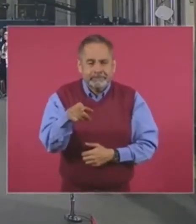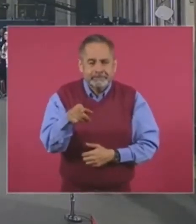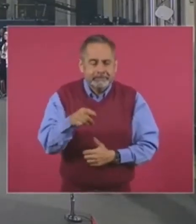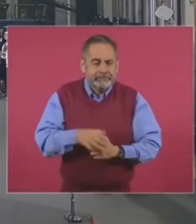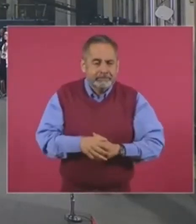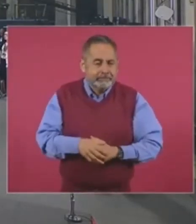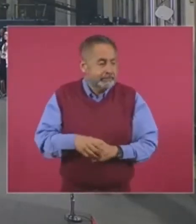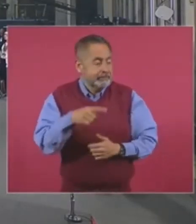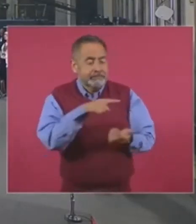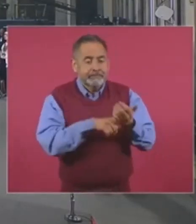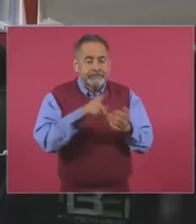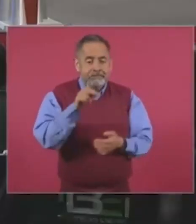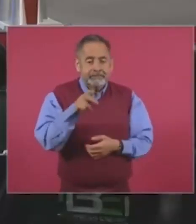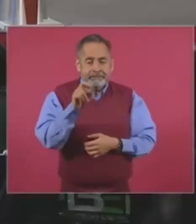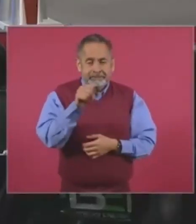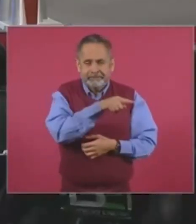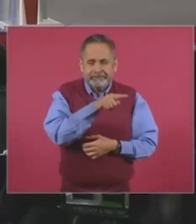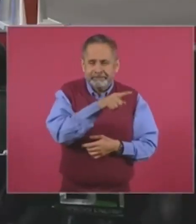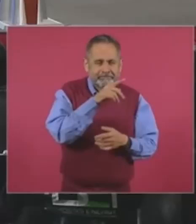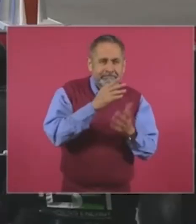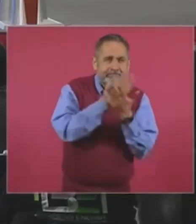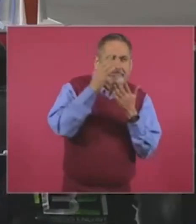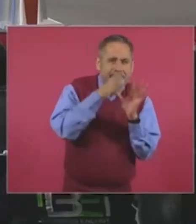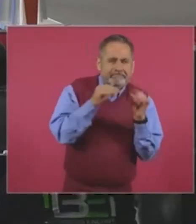Ken no está en los extremos